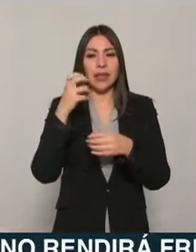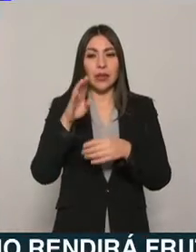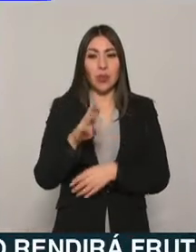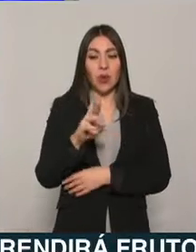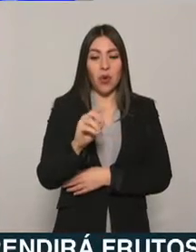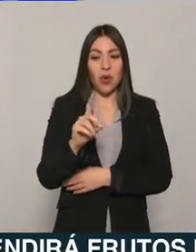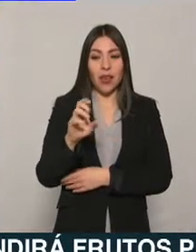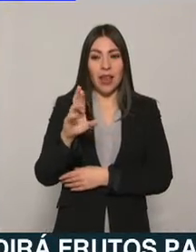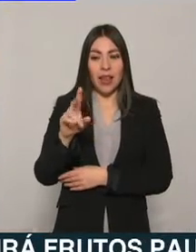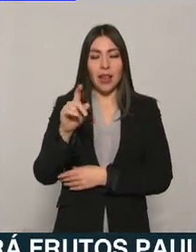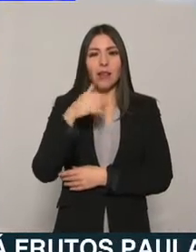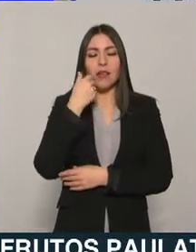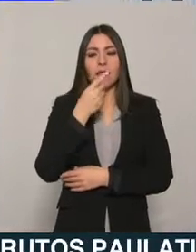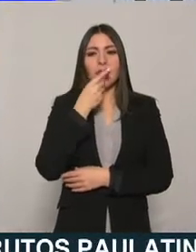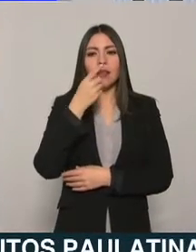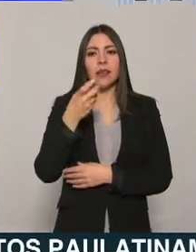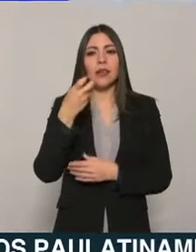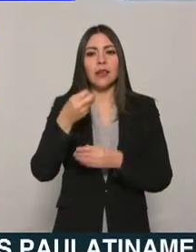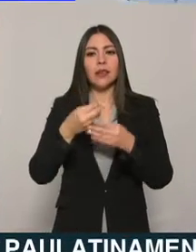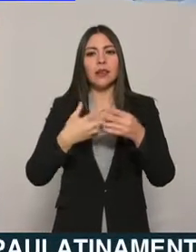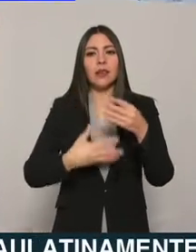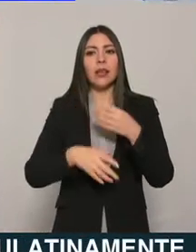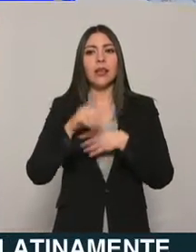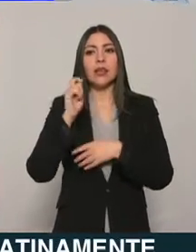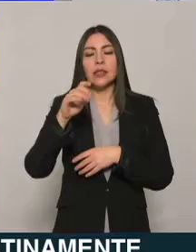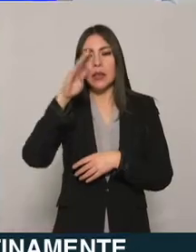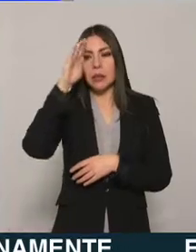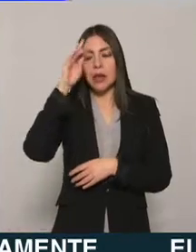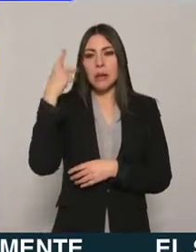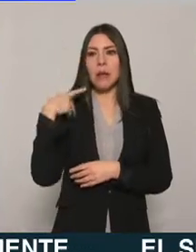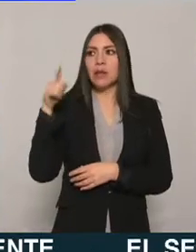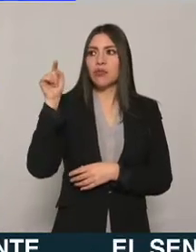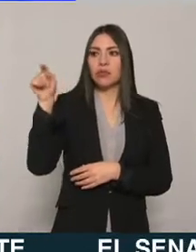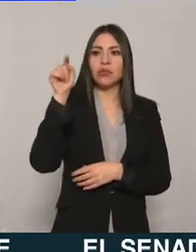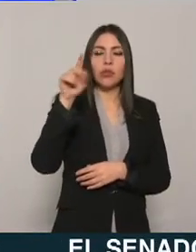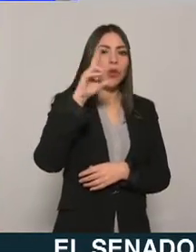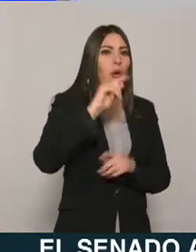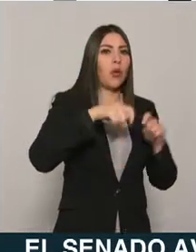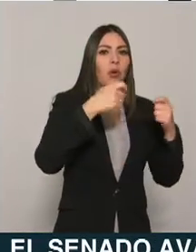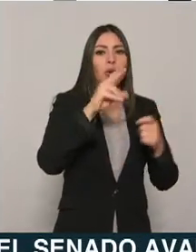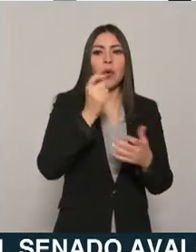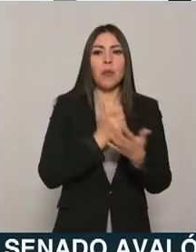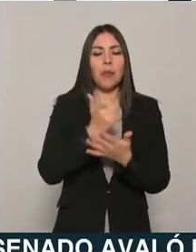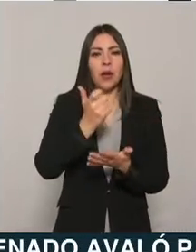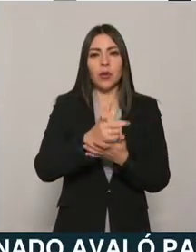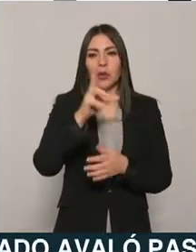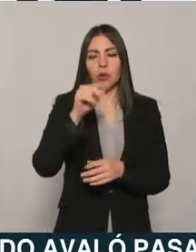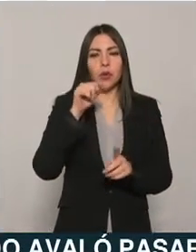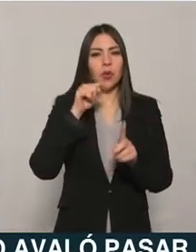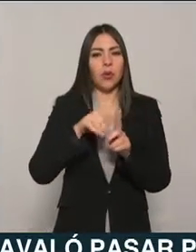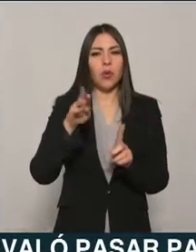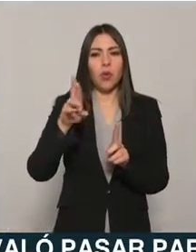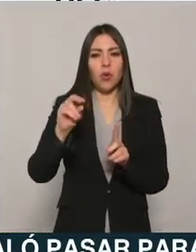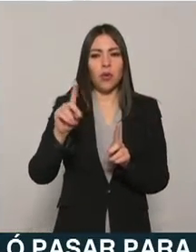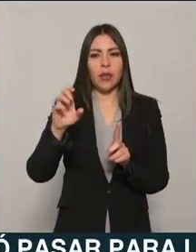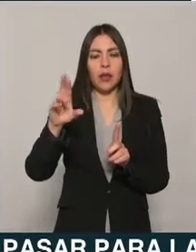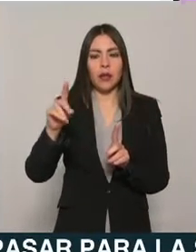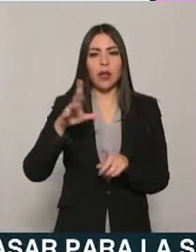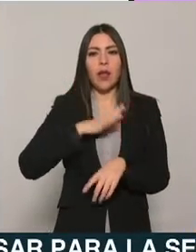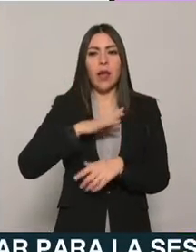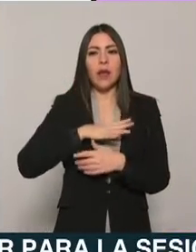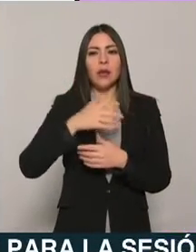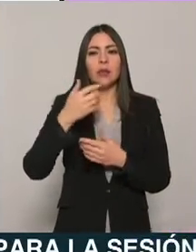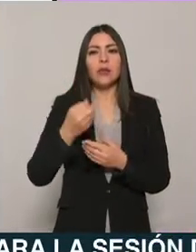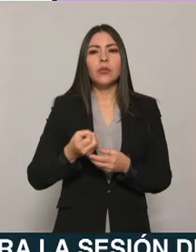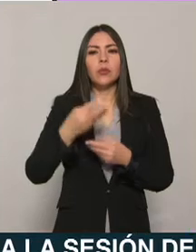retraso es algo normal. No significa una lista negra que boletina a las personas que no pagan. En el Buró de Crédito se encuentran los registros